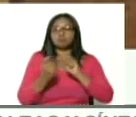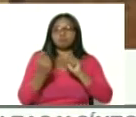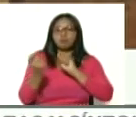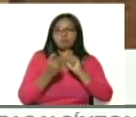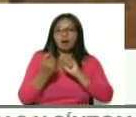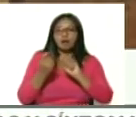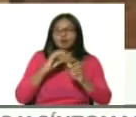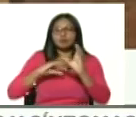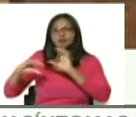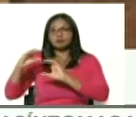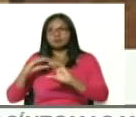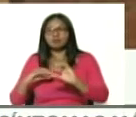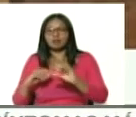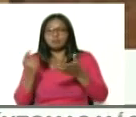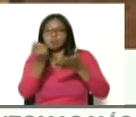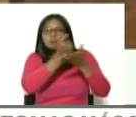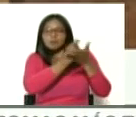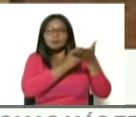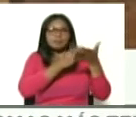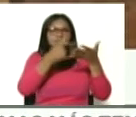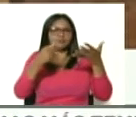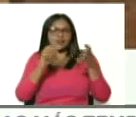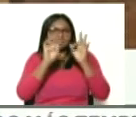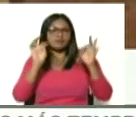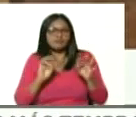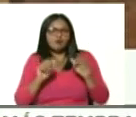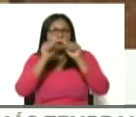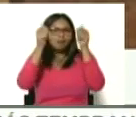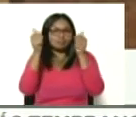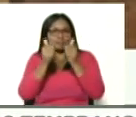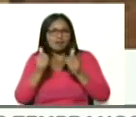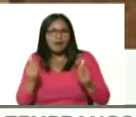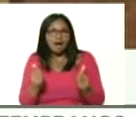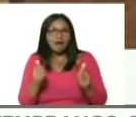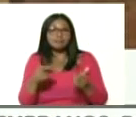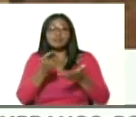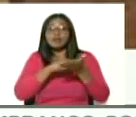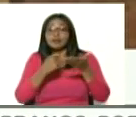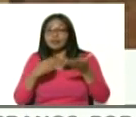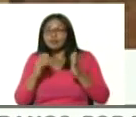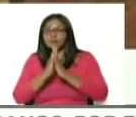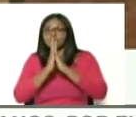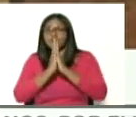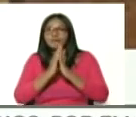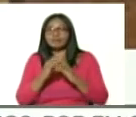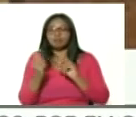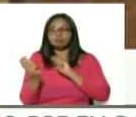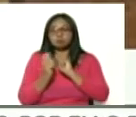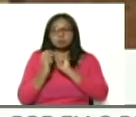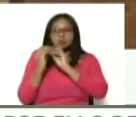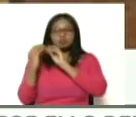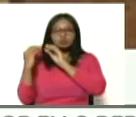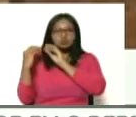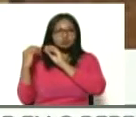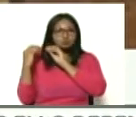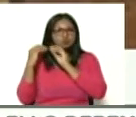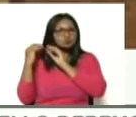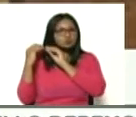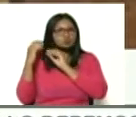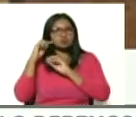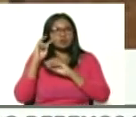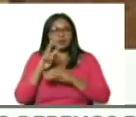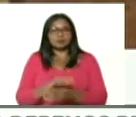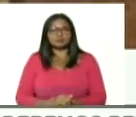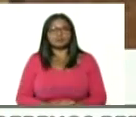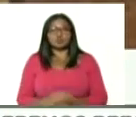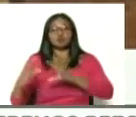muralismo, paisajismo y toda la batalla simbólica. Tomen nota, allá están hablando entre ustedes en el arsenal, allá te estoy